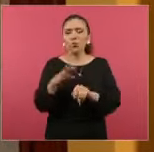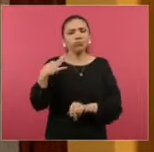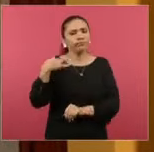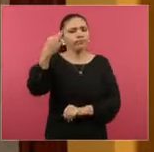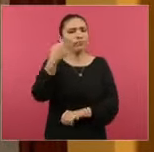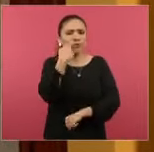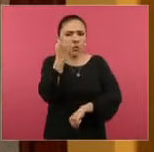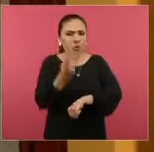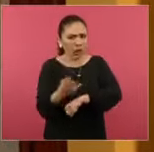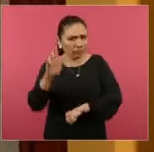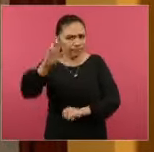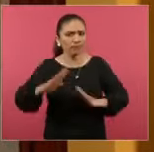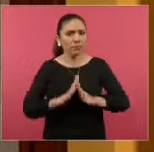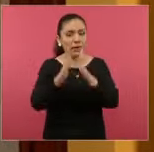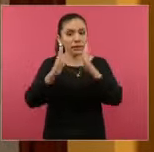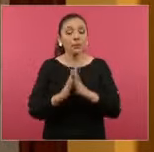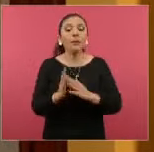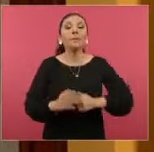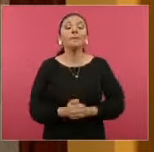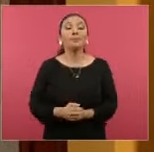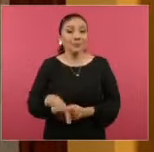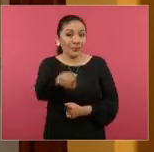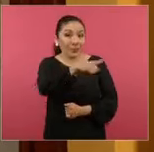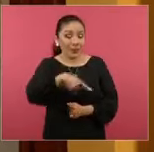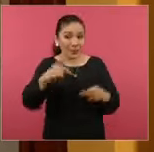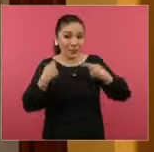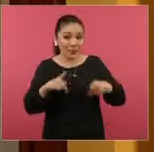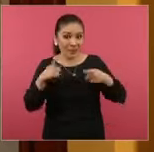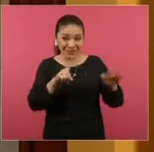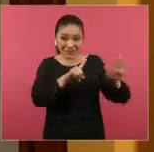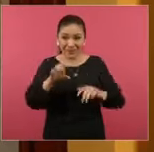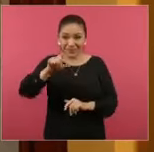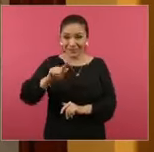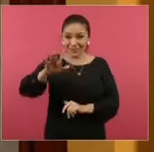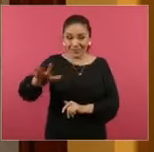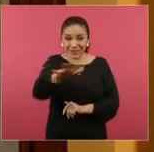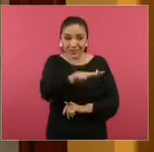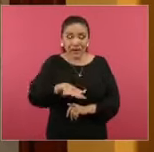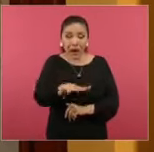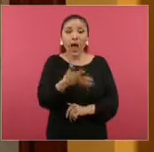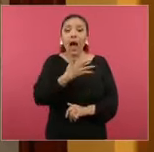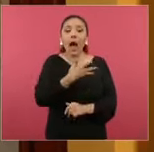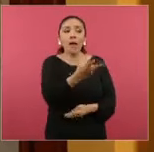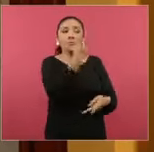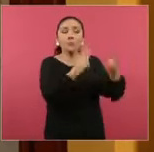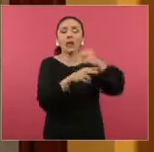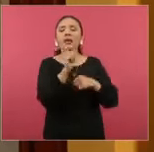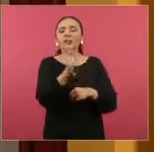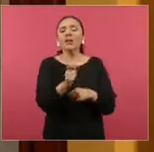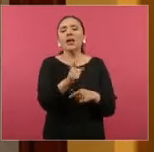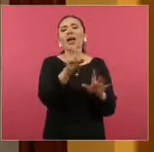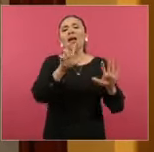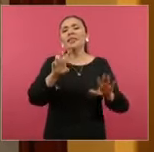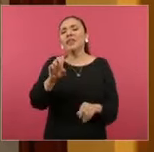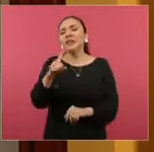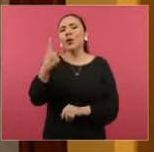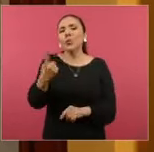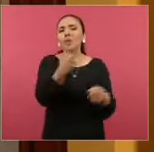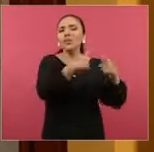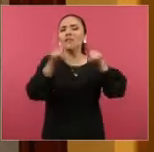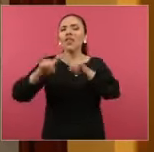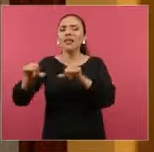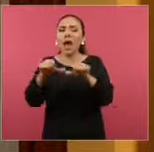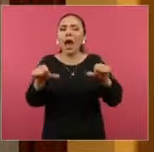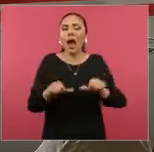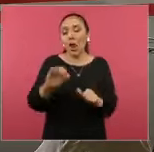voluntaria, y estos especialistas provienen de 31 campos de conocimiento